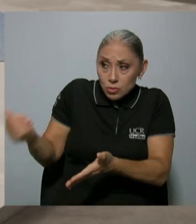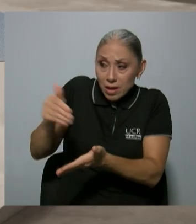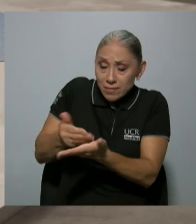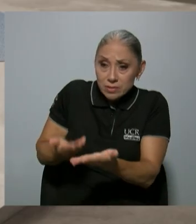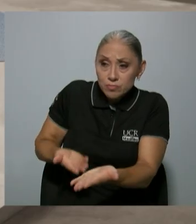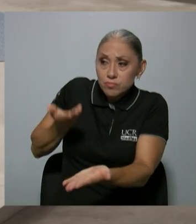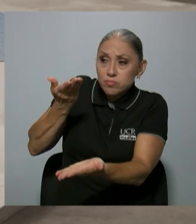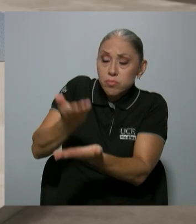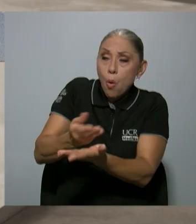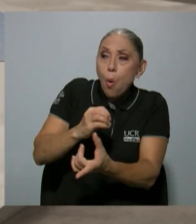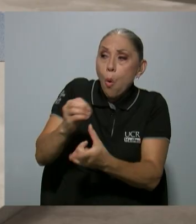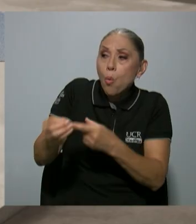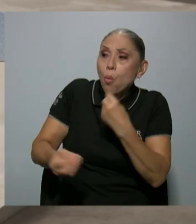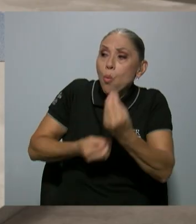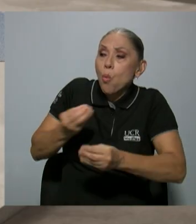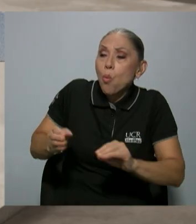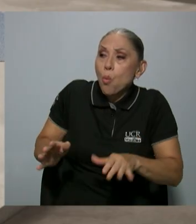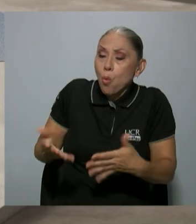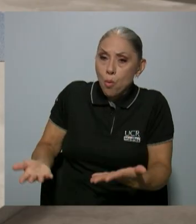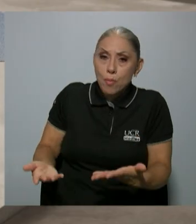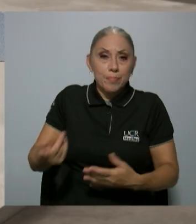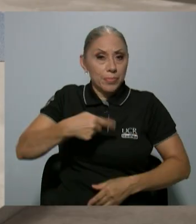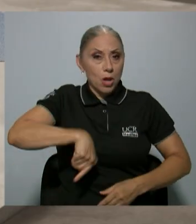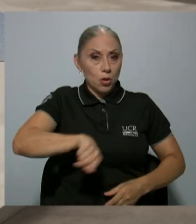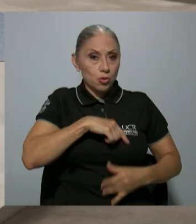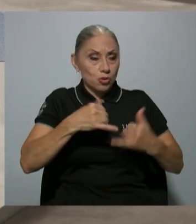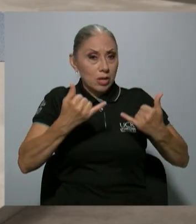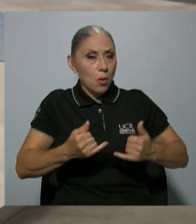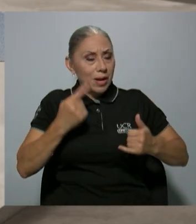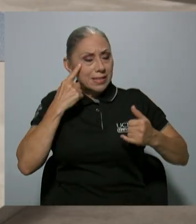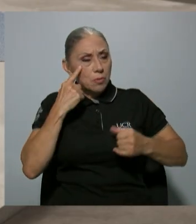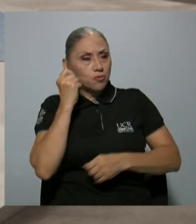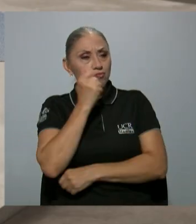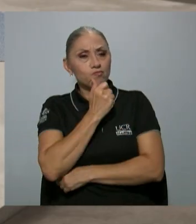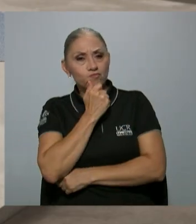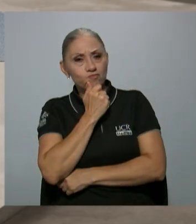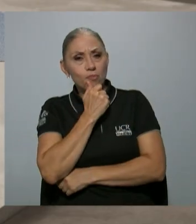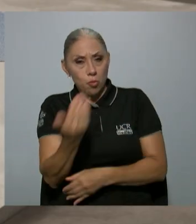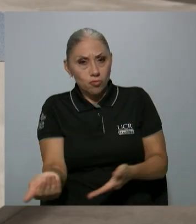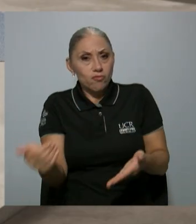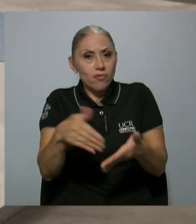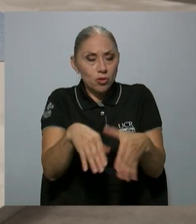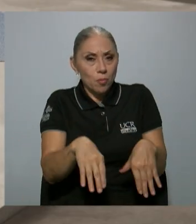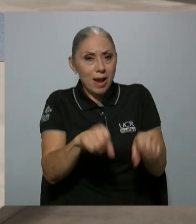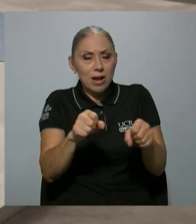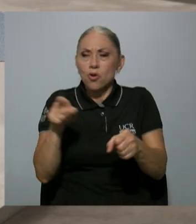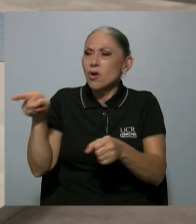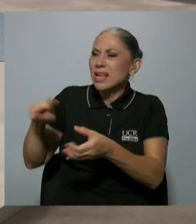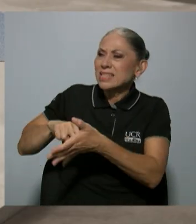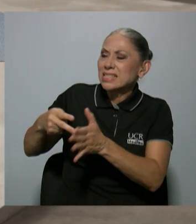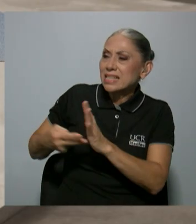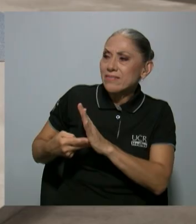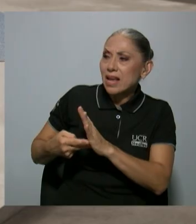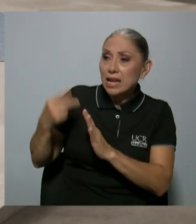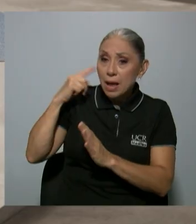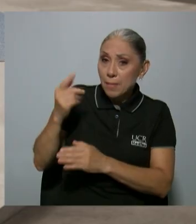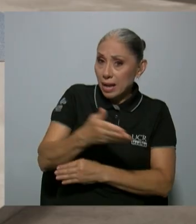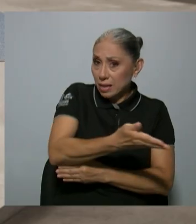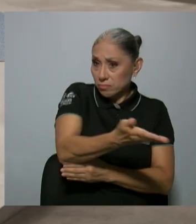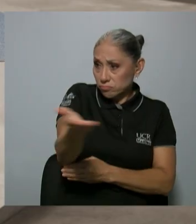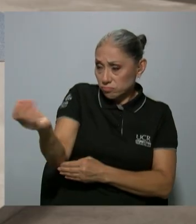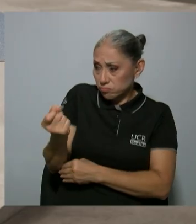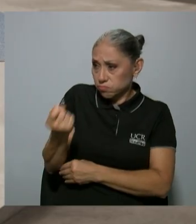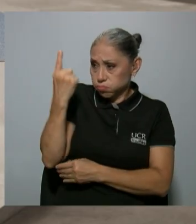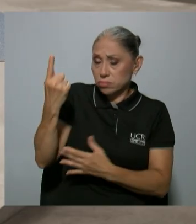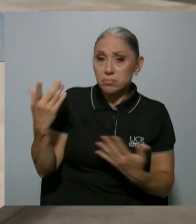o cómo manejarían eso? Estamos evaluando retomarlo, pero probablemente... ¿Y qué significaría? Para que todos comprendamos,